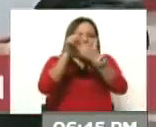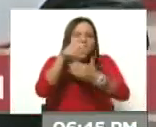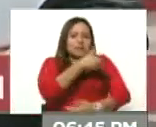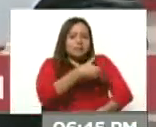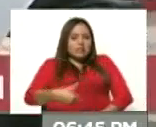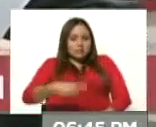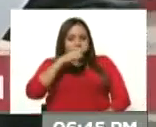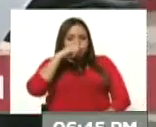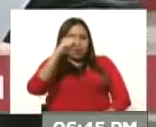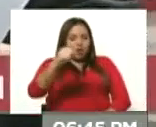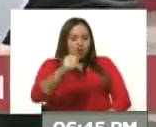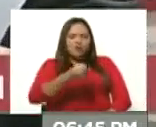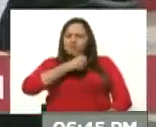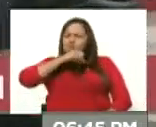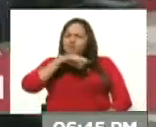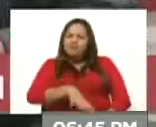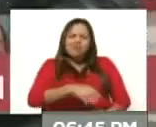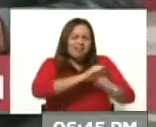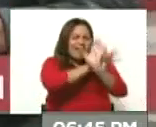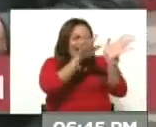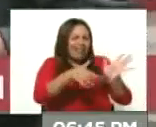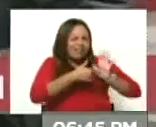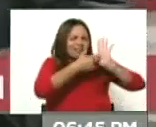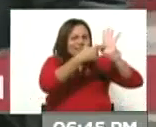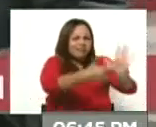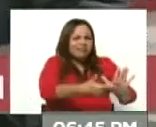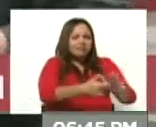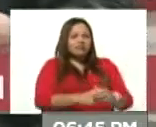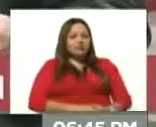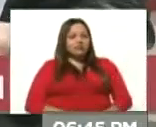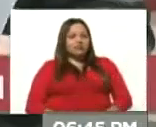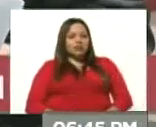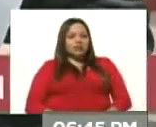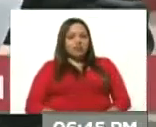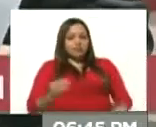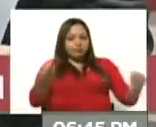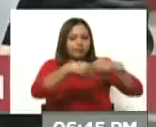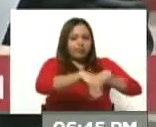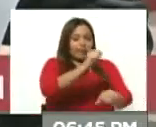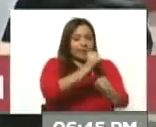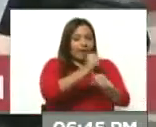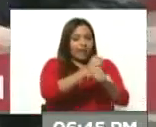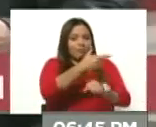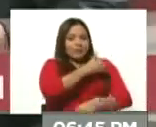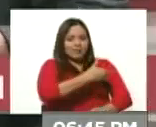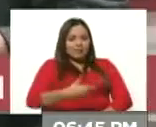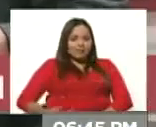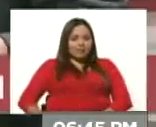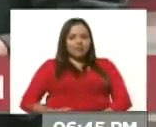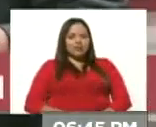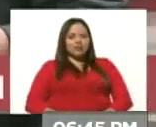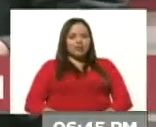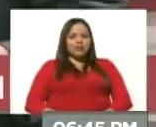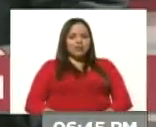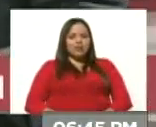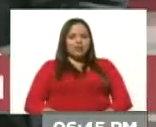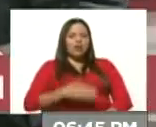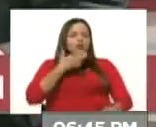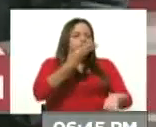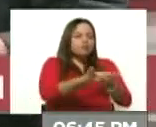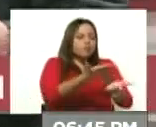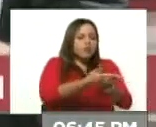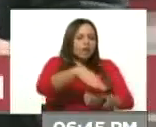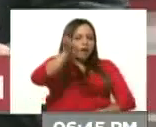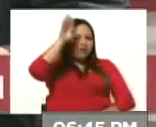una ética contundente y de agregar a la gestión presidencial una oferta de futuro